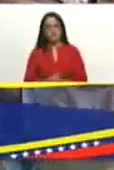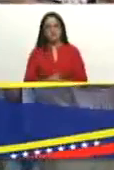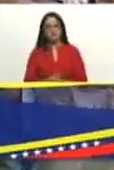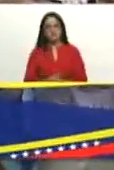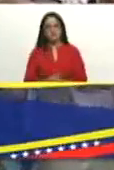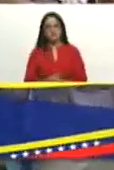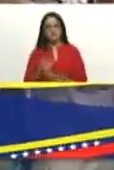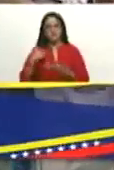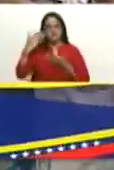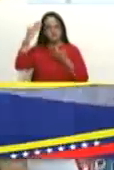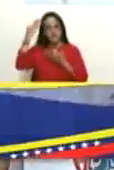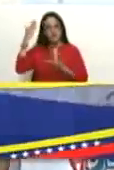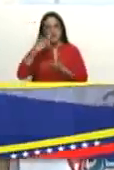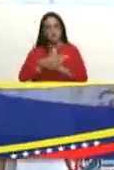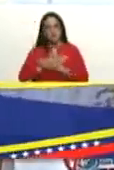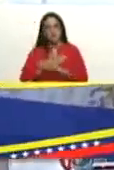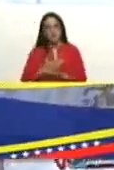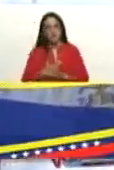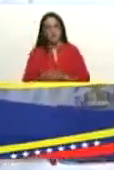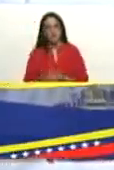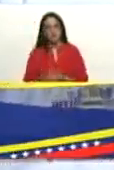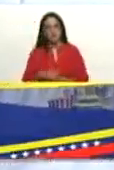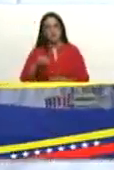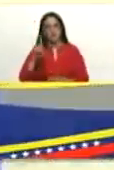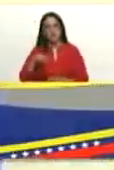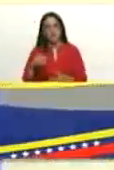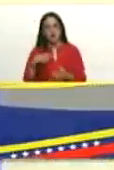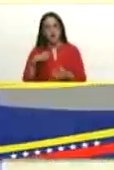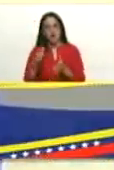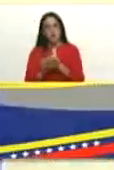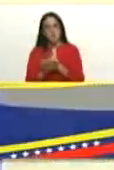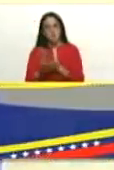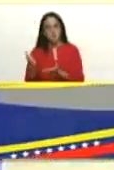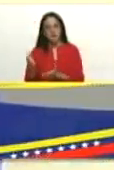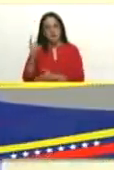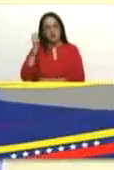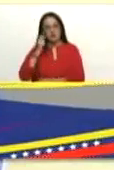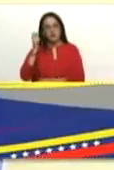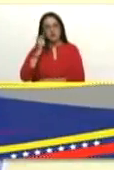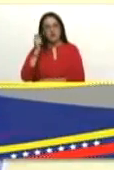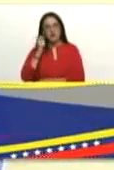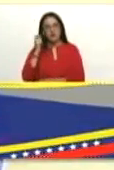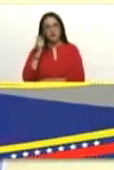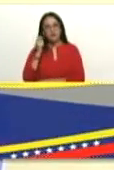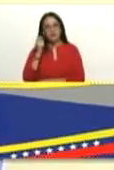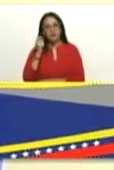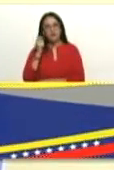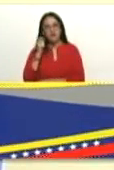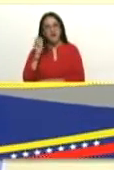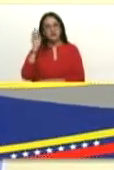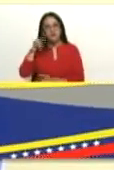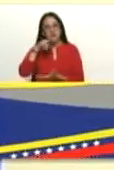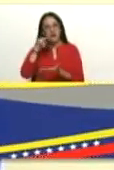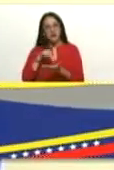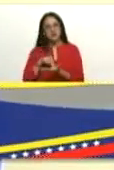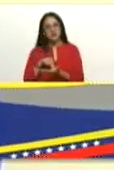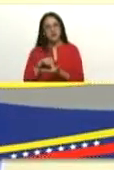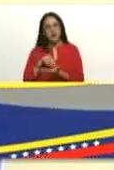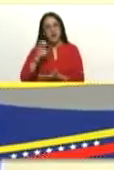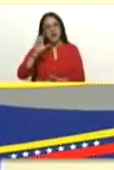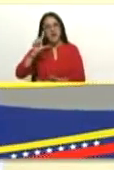Mi saludo solidario. También está el compañero diputado de la Asamblea Nacional,